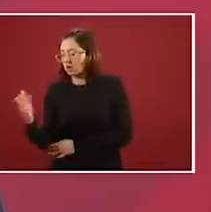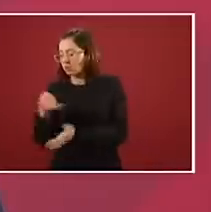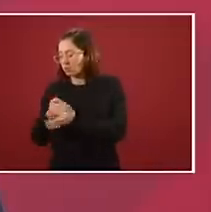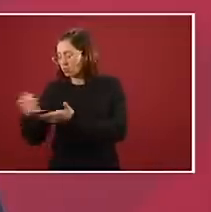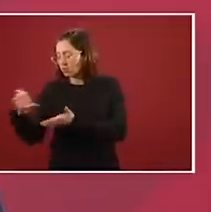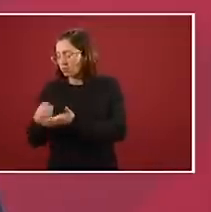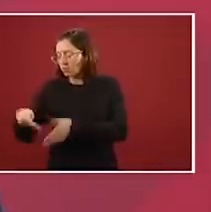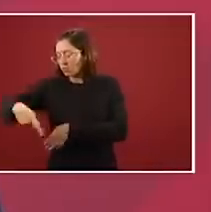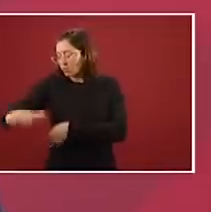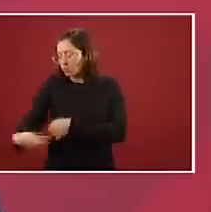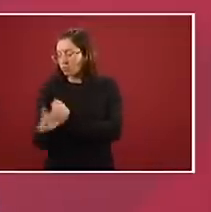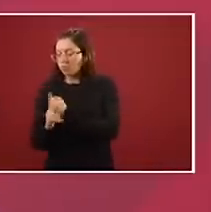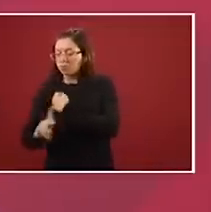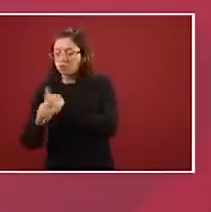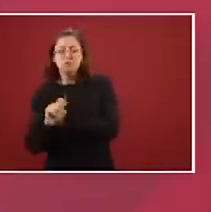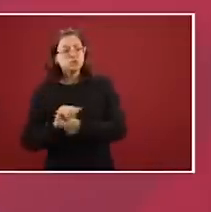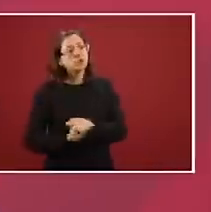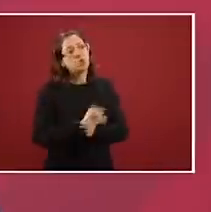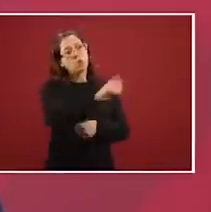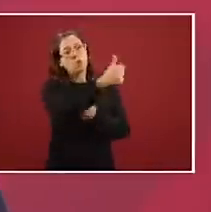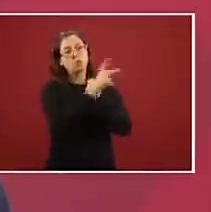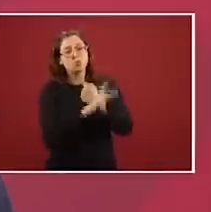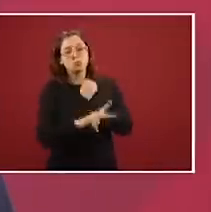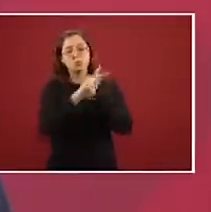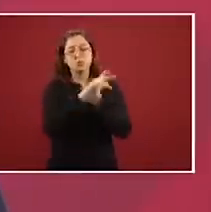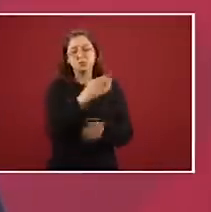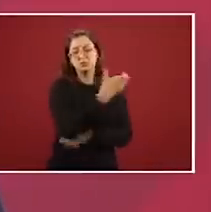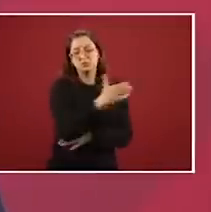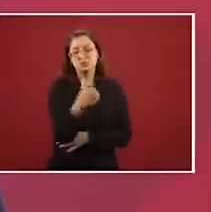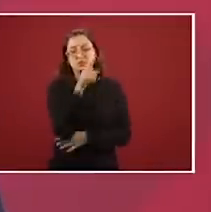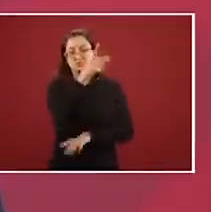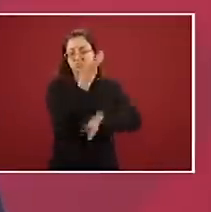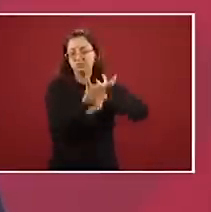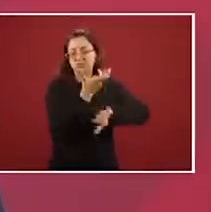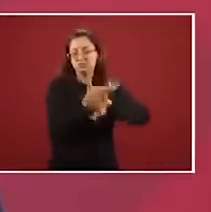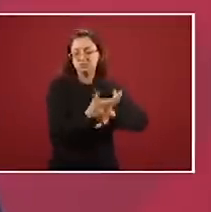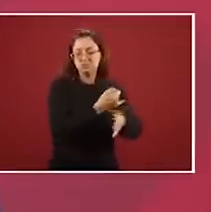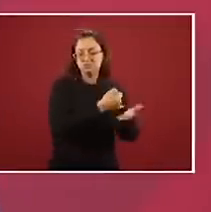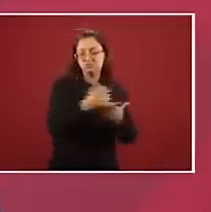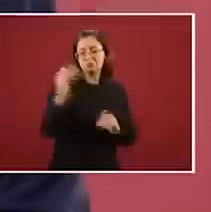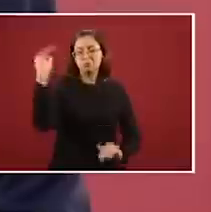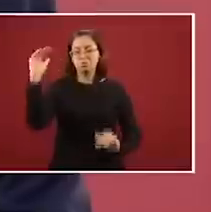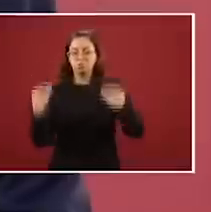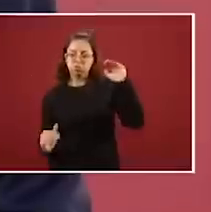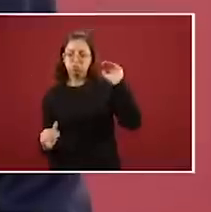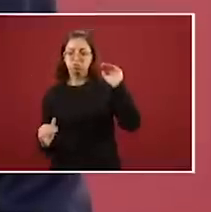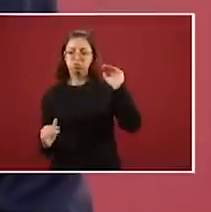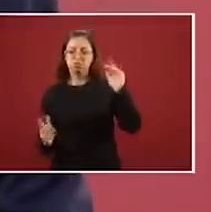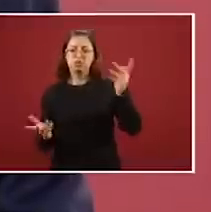extranjero, sobre todo con el productor de Estados Unidos, en condiciones de desigualdad,